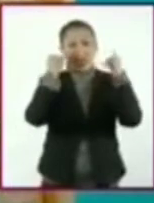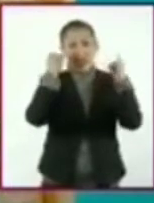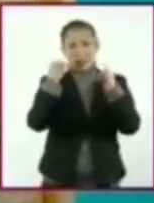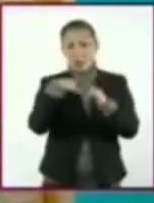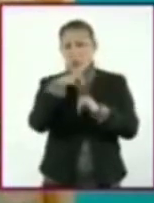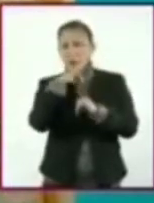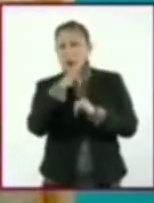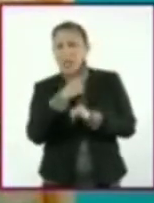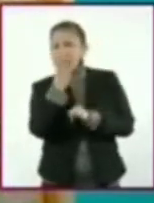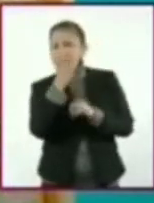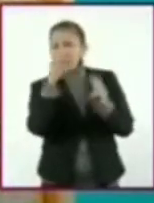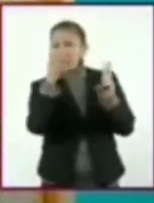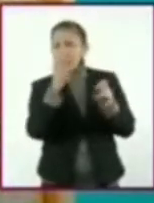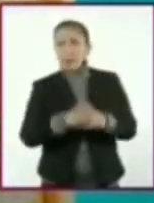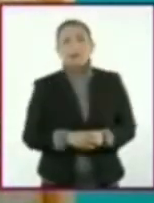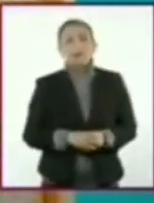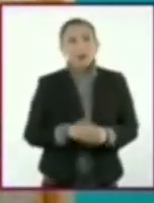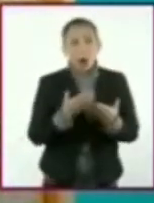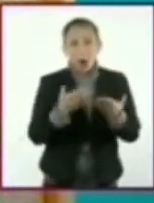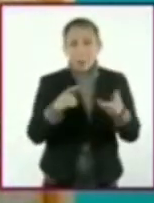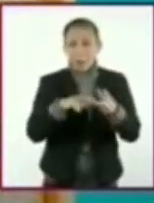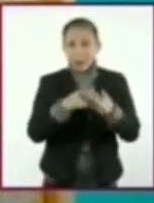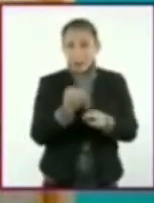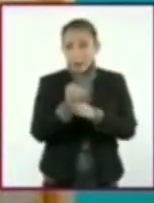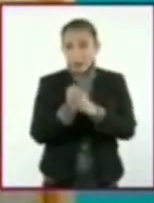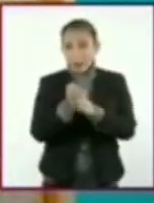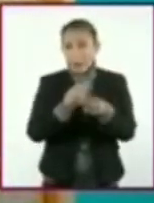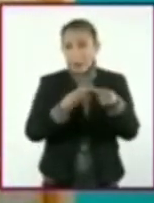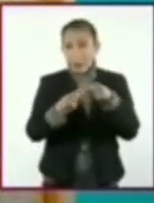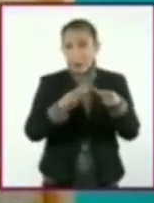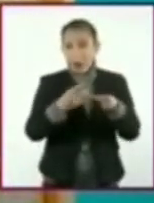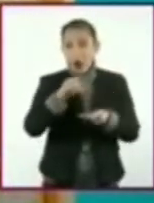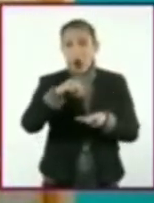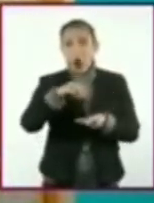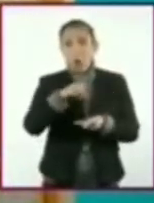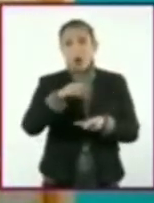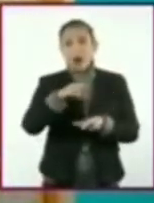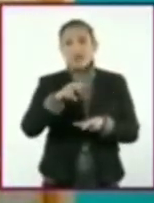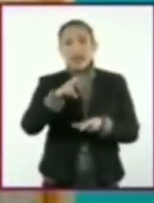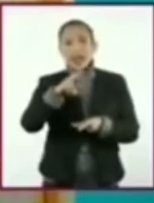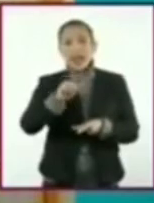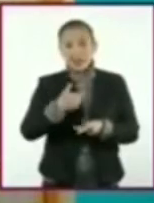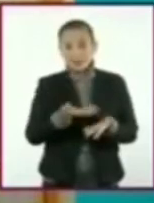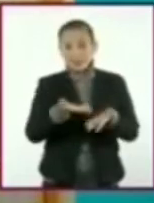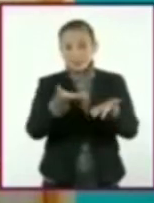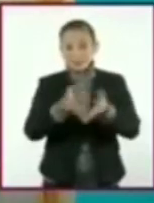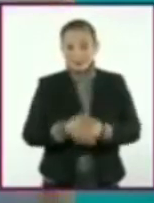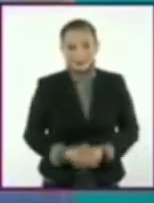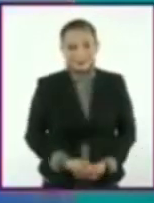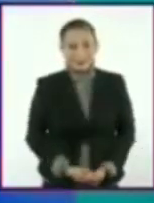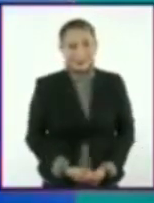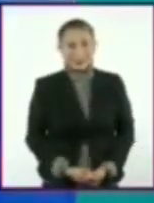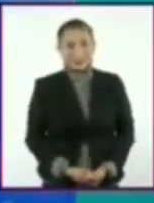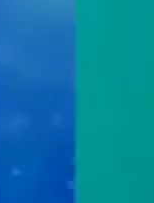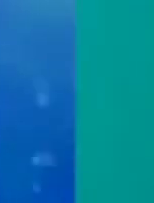en relación a este tema. Vamos a arrancar con el reportaje que ha preparado Omar Vera al respecto. Adelante, Omar.